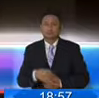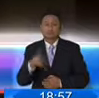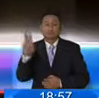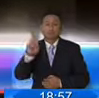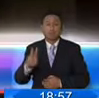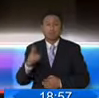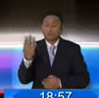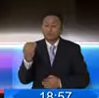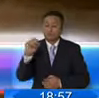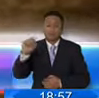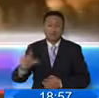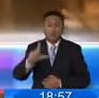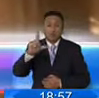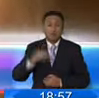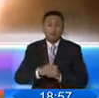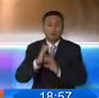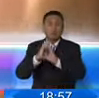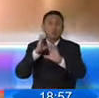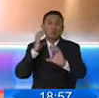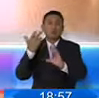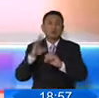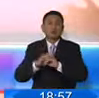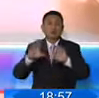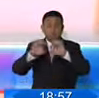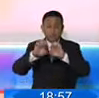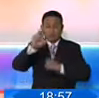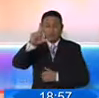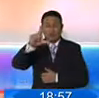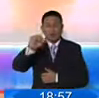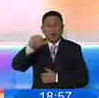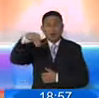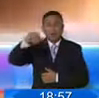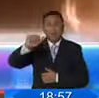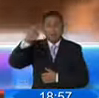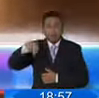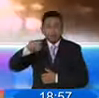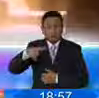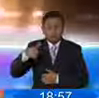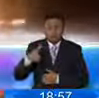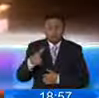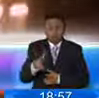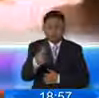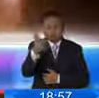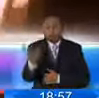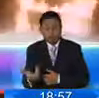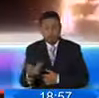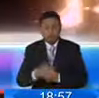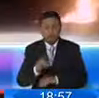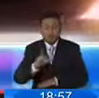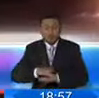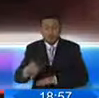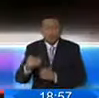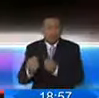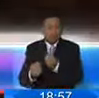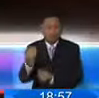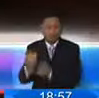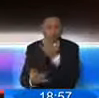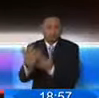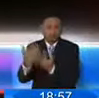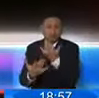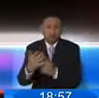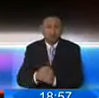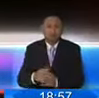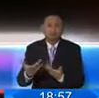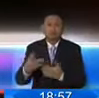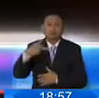viernes 14 de julio, un bus de la cooperativa La Maná se volcó. Producto de ello, se incendió. El hecho